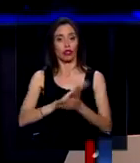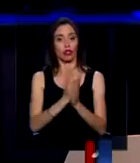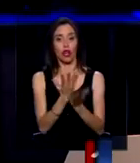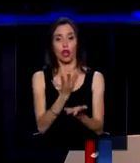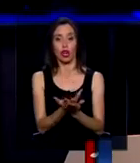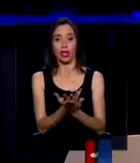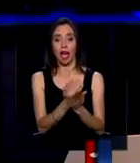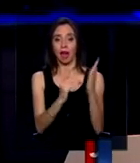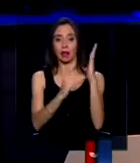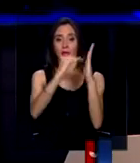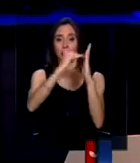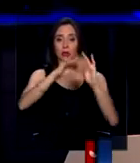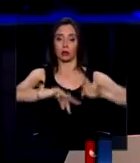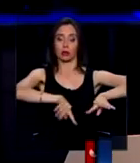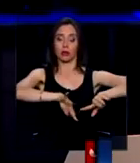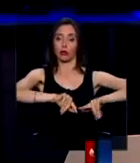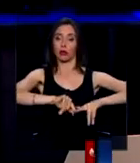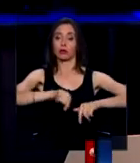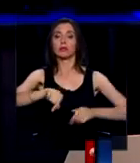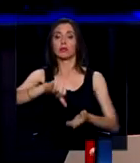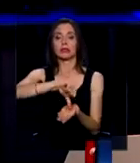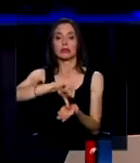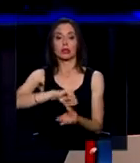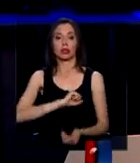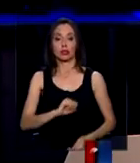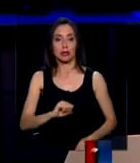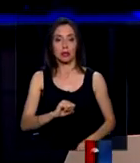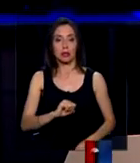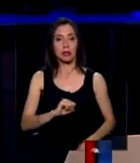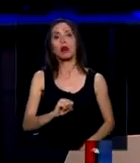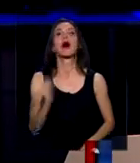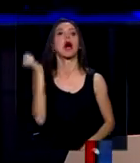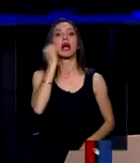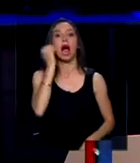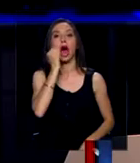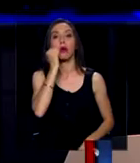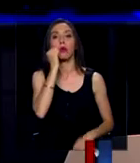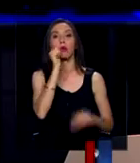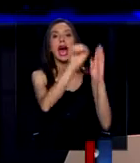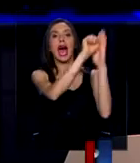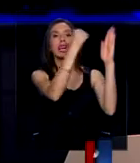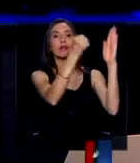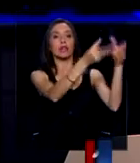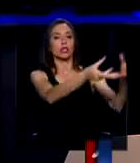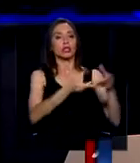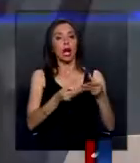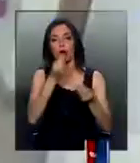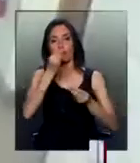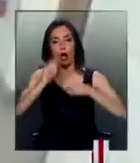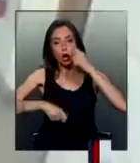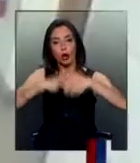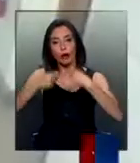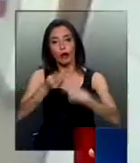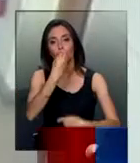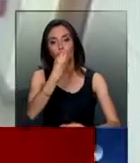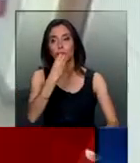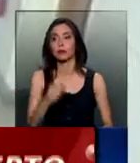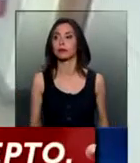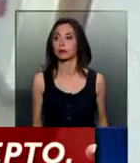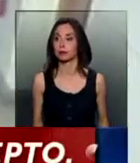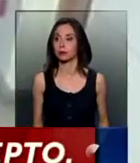Vi al interior de un departamento en el centro de Santiago. Incluso tuvieron el descaro de comerse lo que había en el refrigerador.